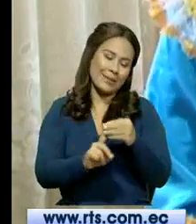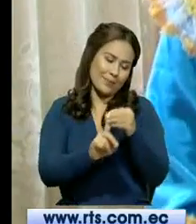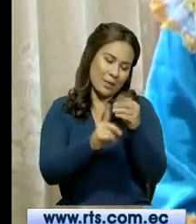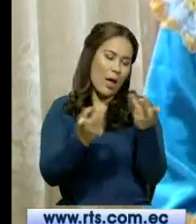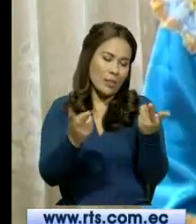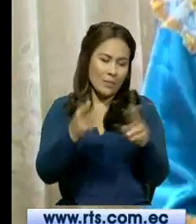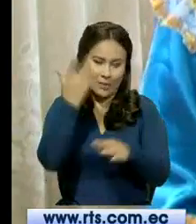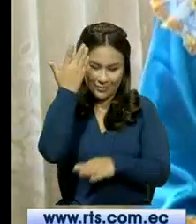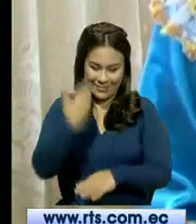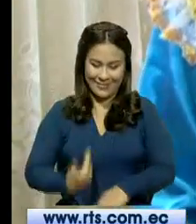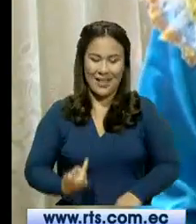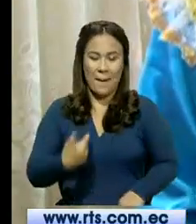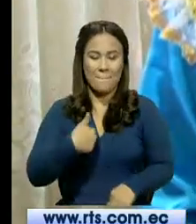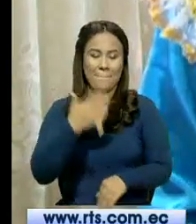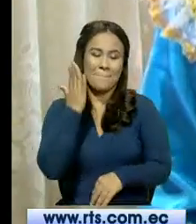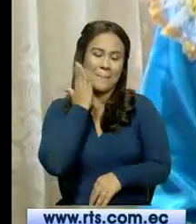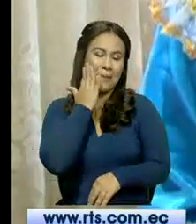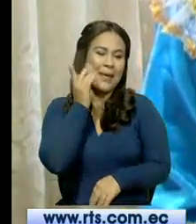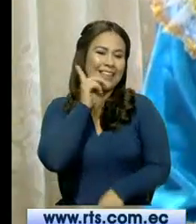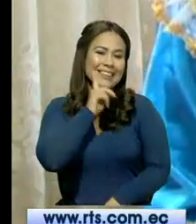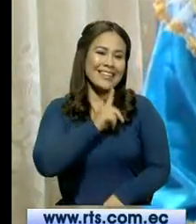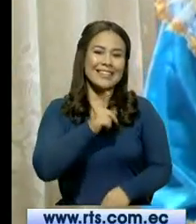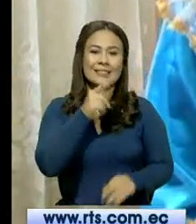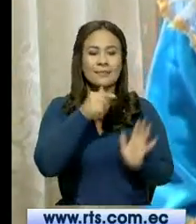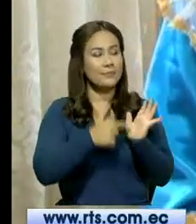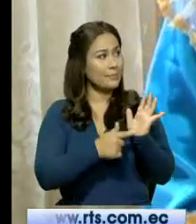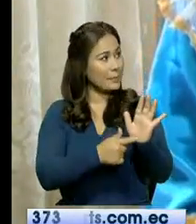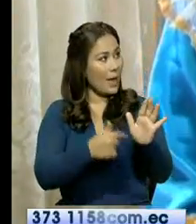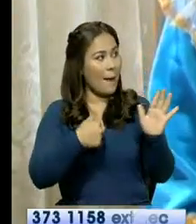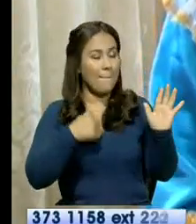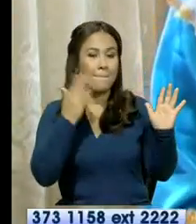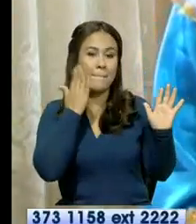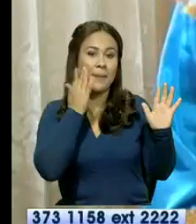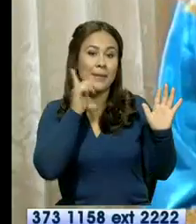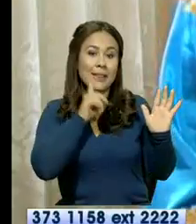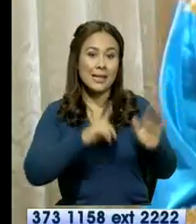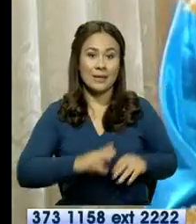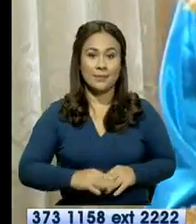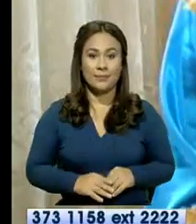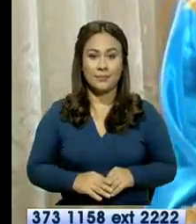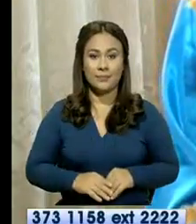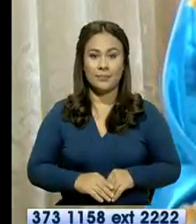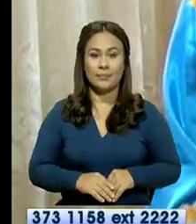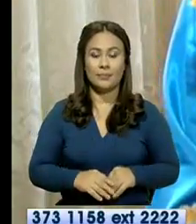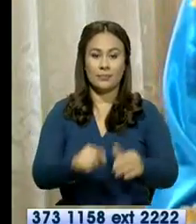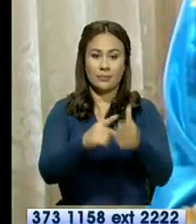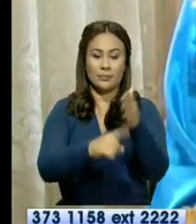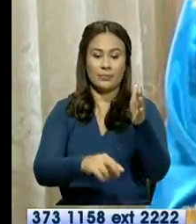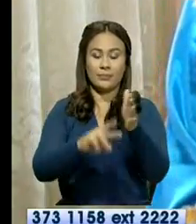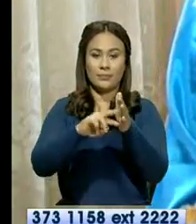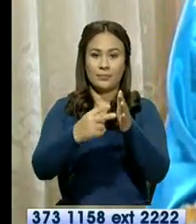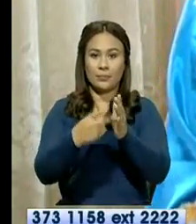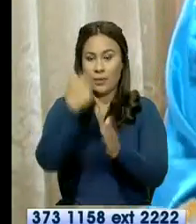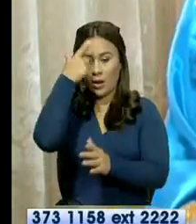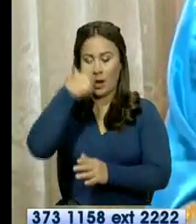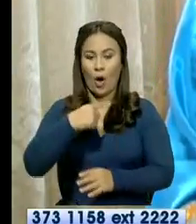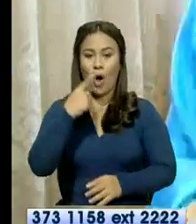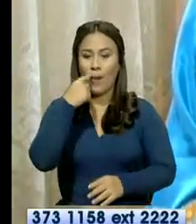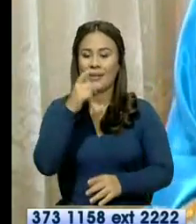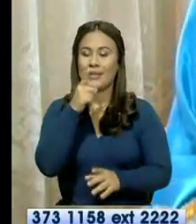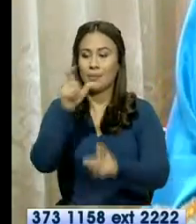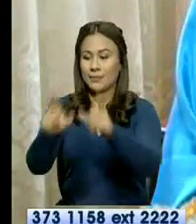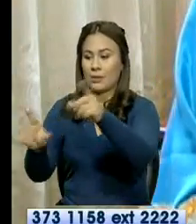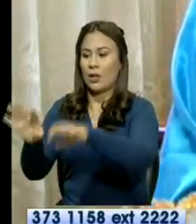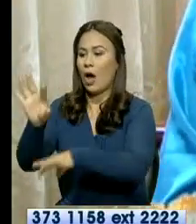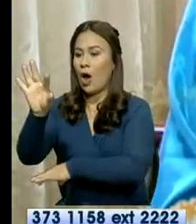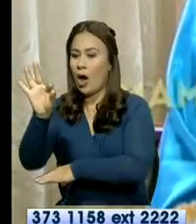de la comparsa que está representado por Mamá Negra, que es un hombre designado por la